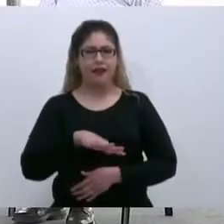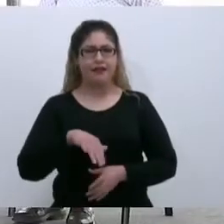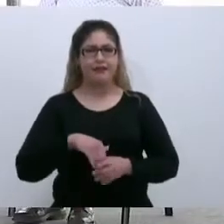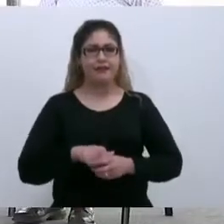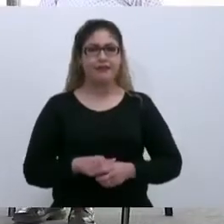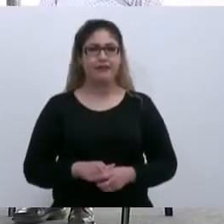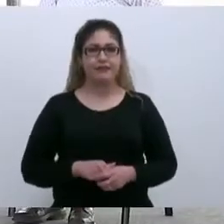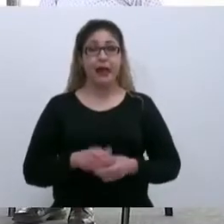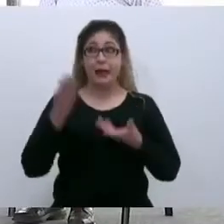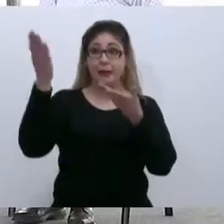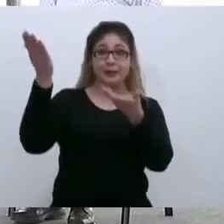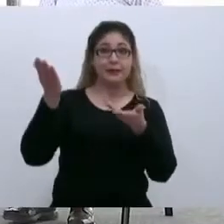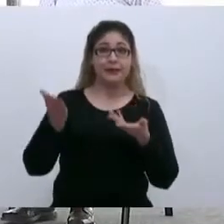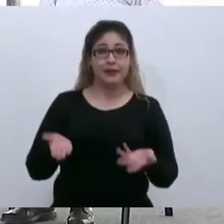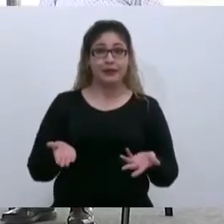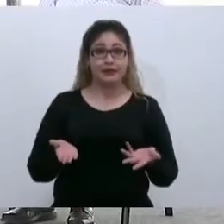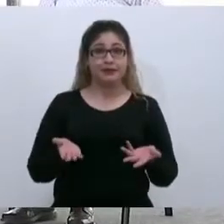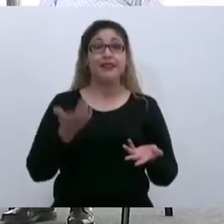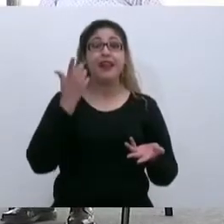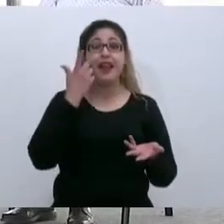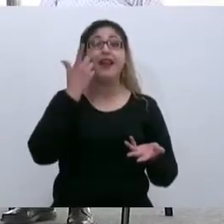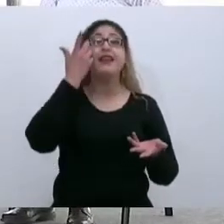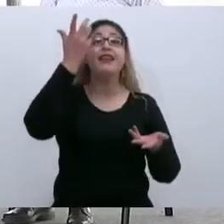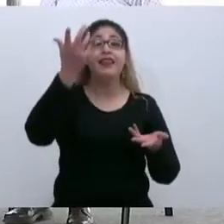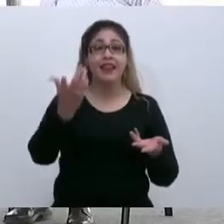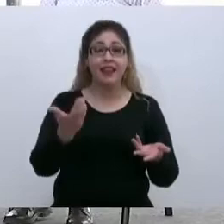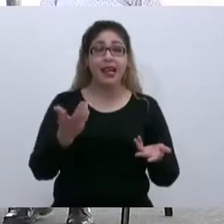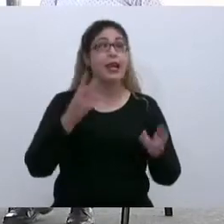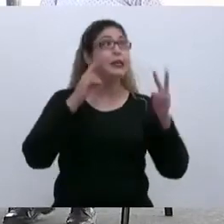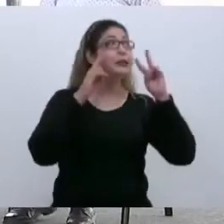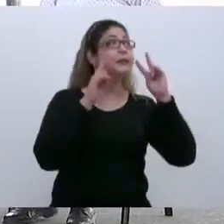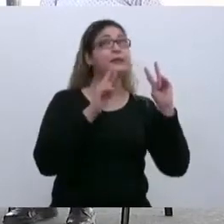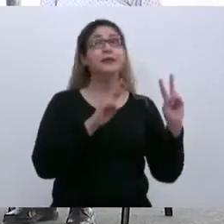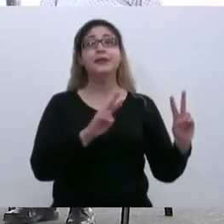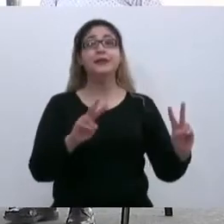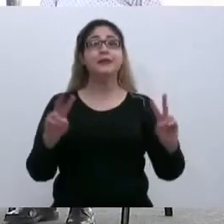cabo esta gira, que es la